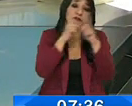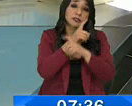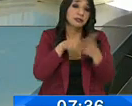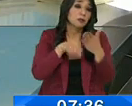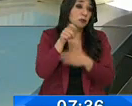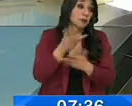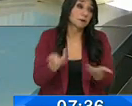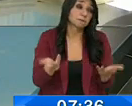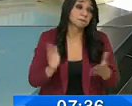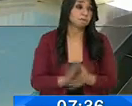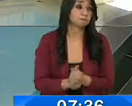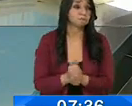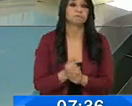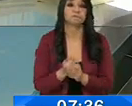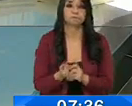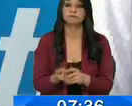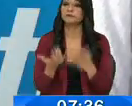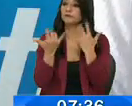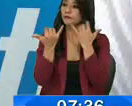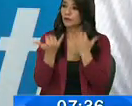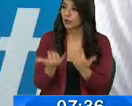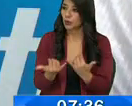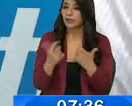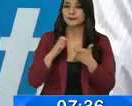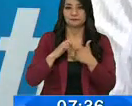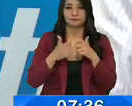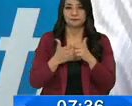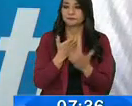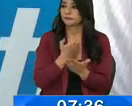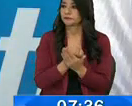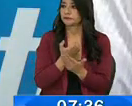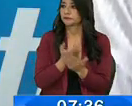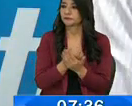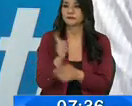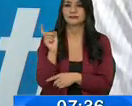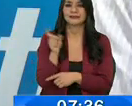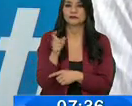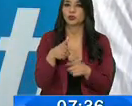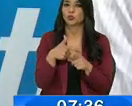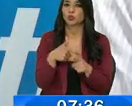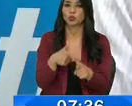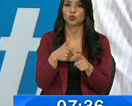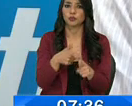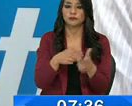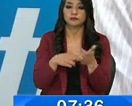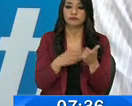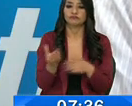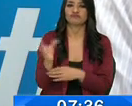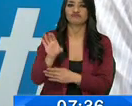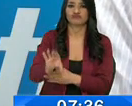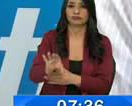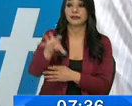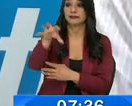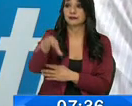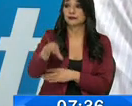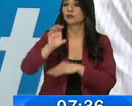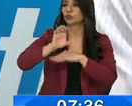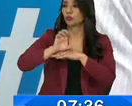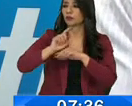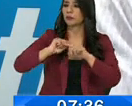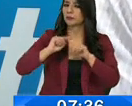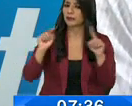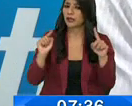términos que están planteados. En estos momentos de crisis económica, de necesidades urgentes de recursos para el Estado ecuatoriano, ¿cuál sería